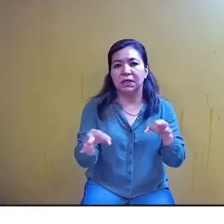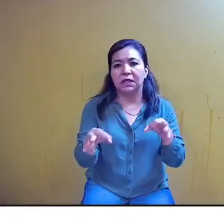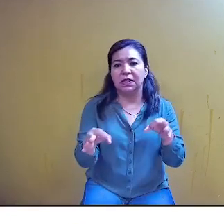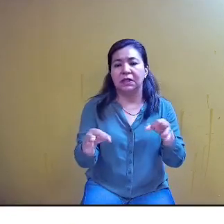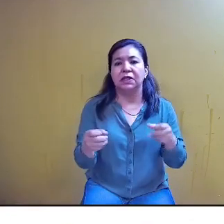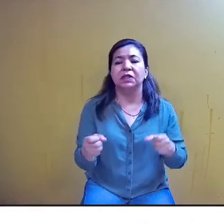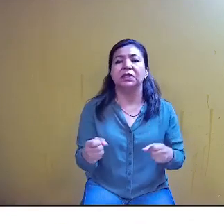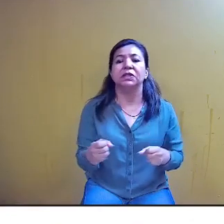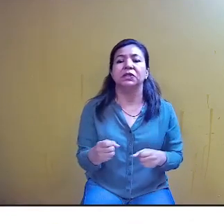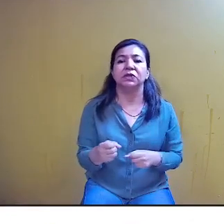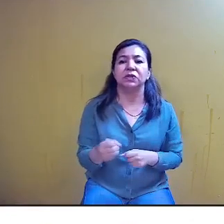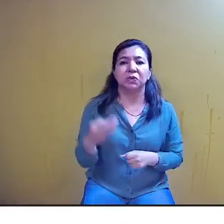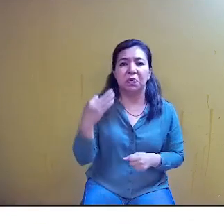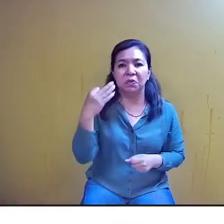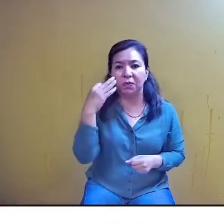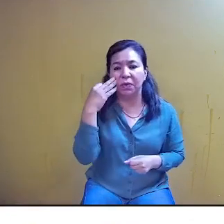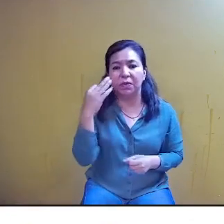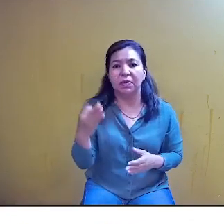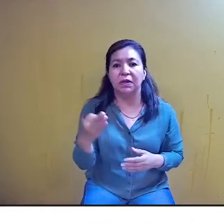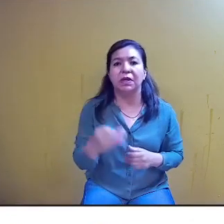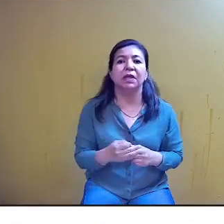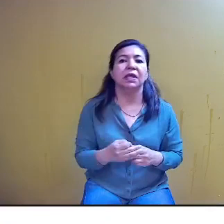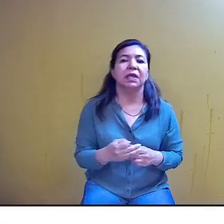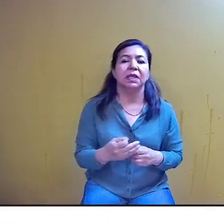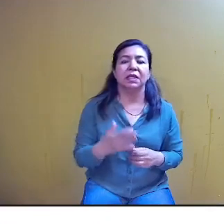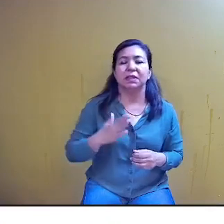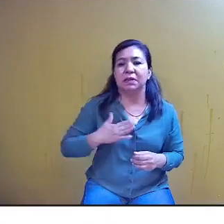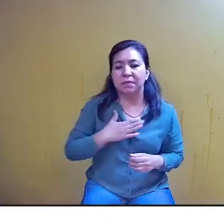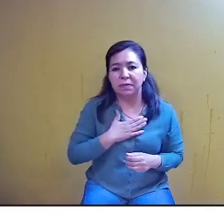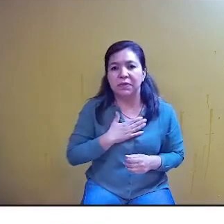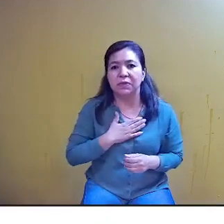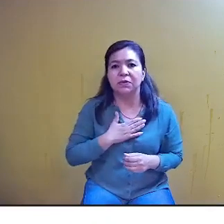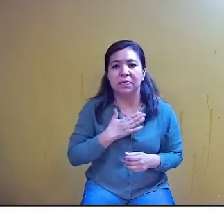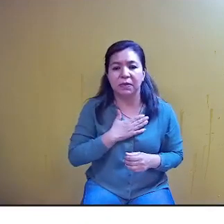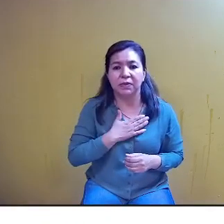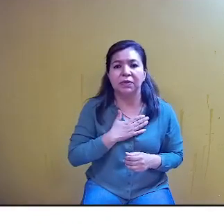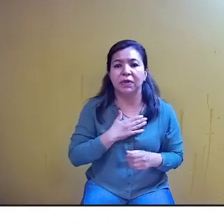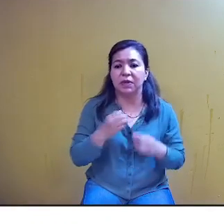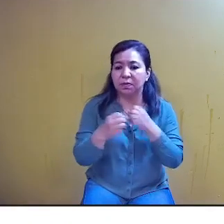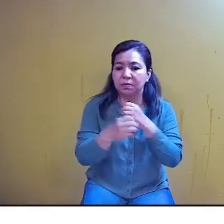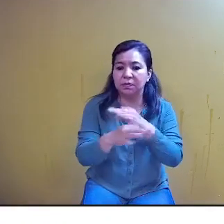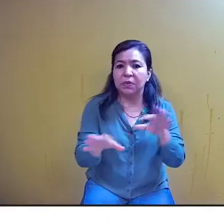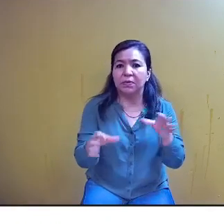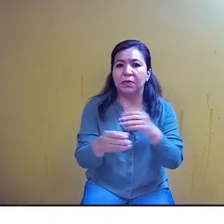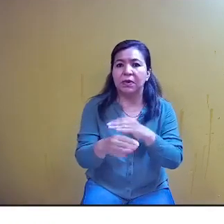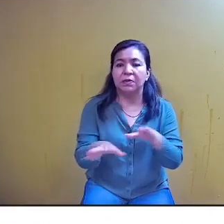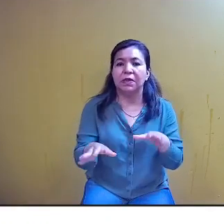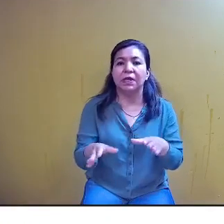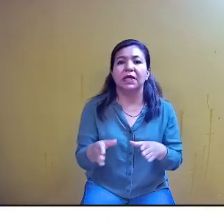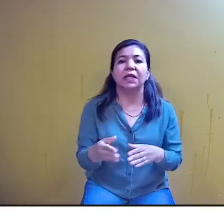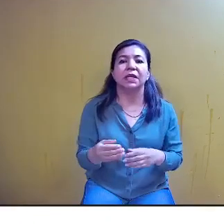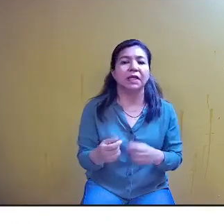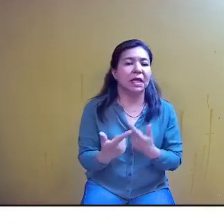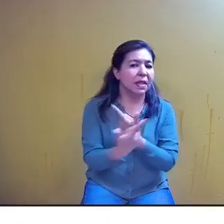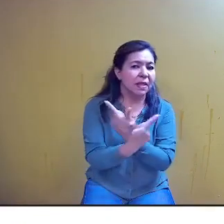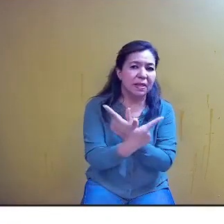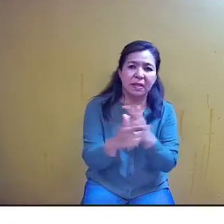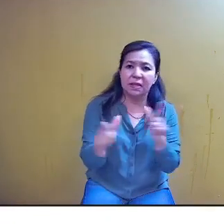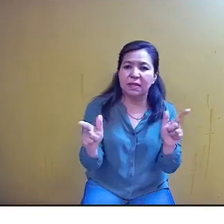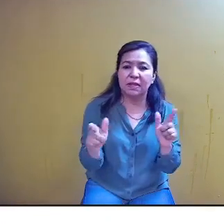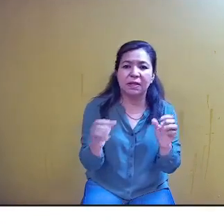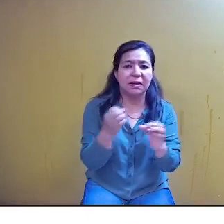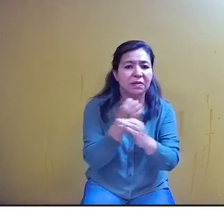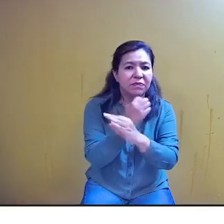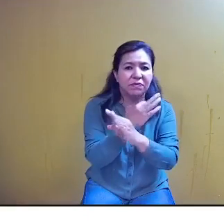su cuenta electrónica de Facebook es de carácter particular y las publicaciones las realizó de acuerdo a su libertad de expresión y libre